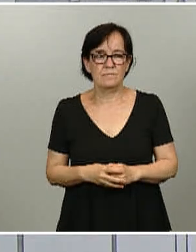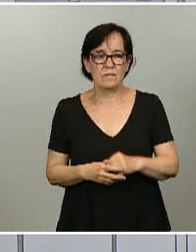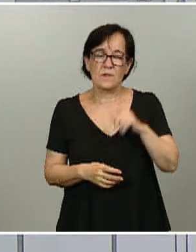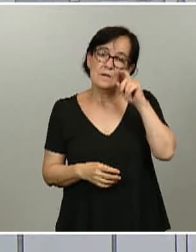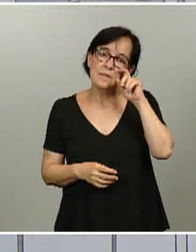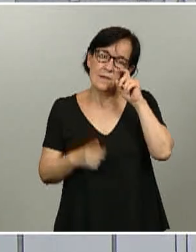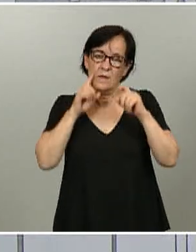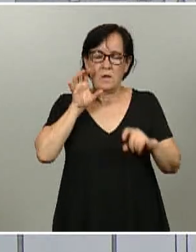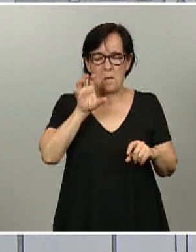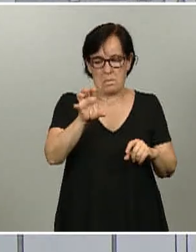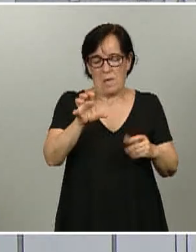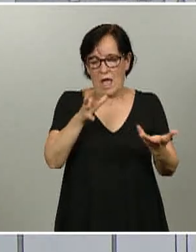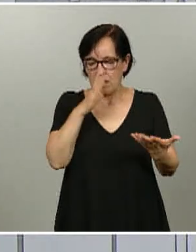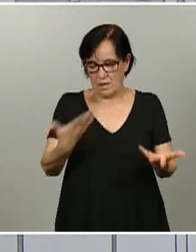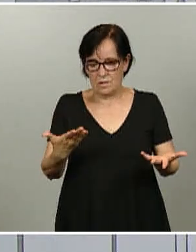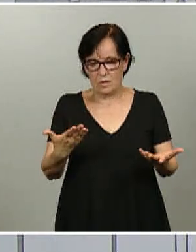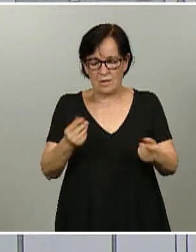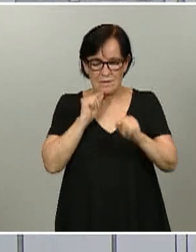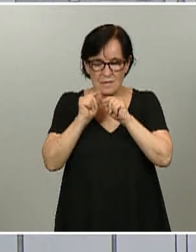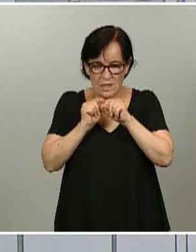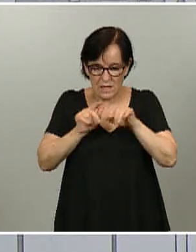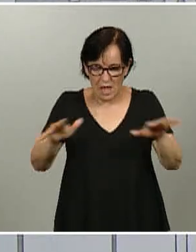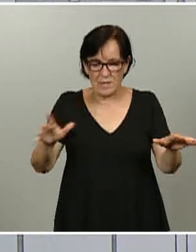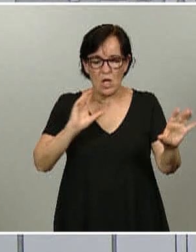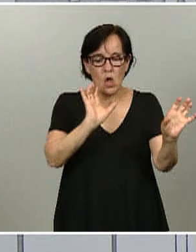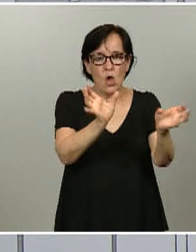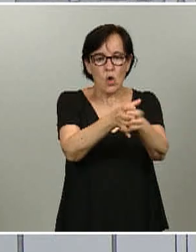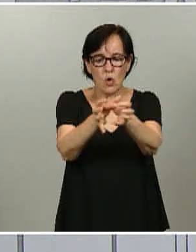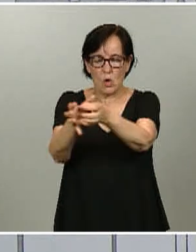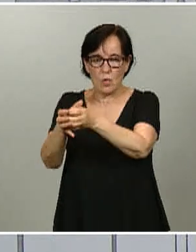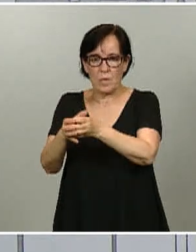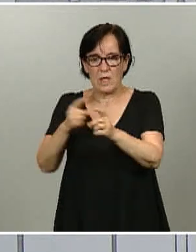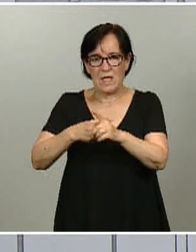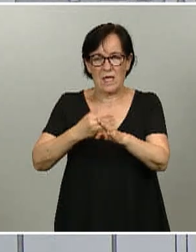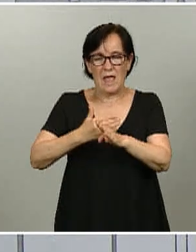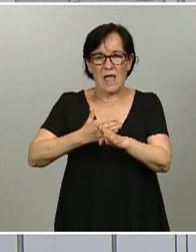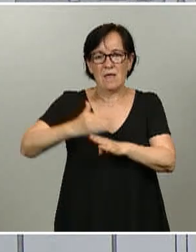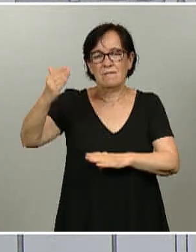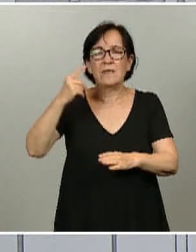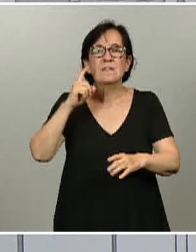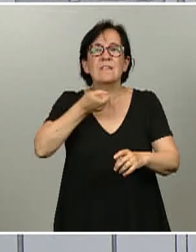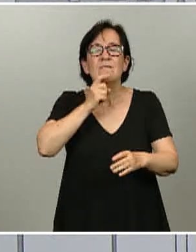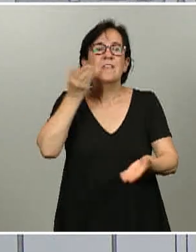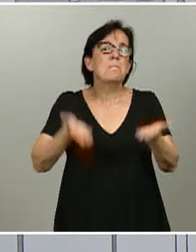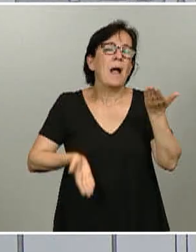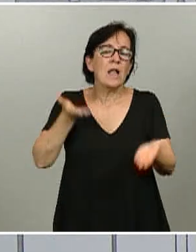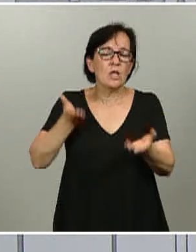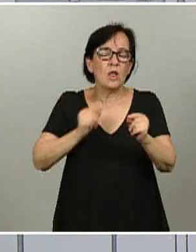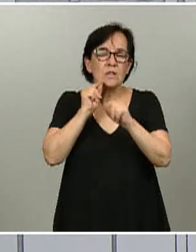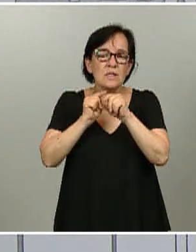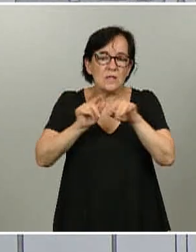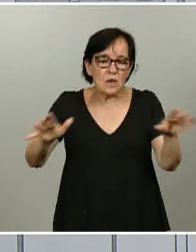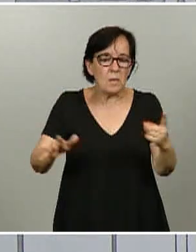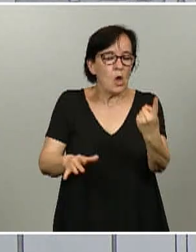habido una transmisión en muchos grupos muy alta, es difícil valorar si la transmisión se ha producido a partir de un caso asintomático o de un